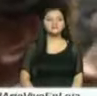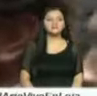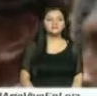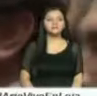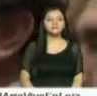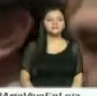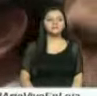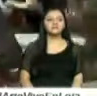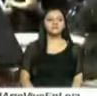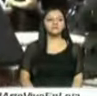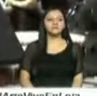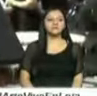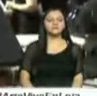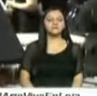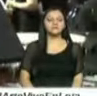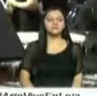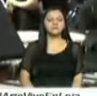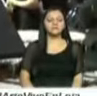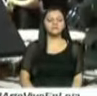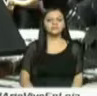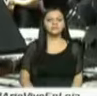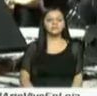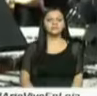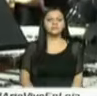Polifónico del municipio de Loja.